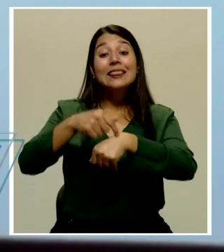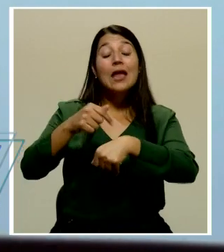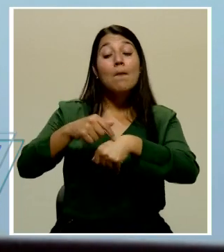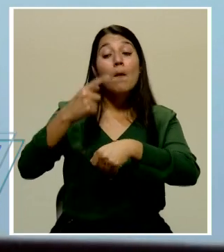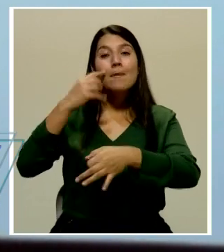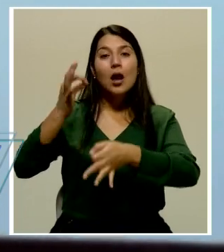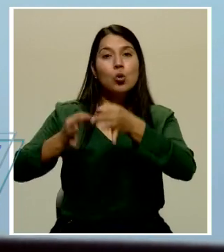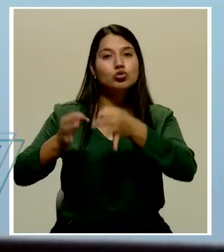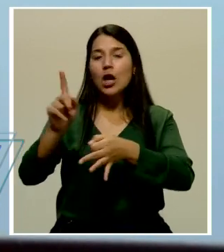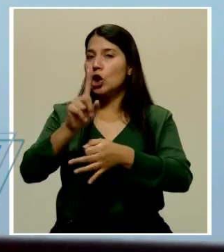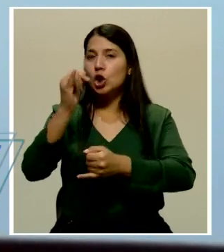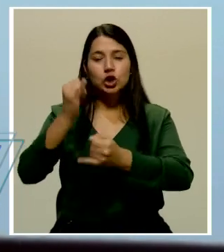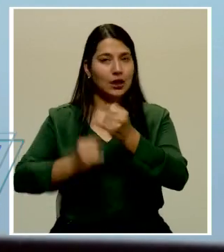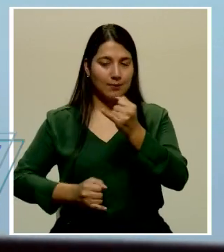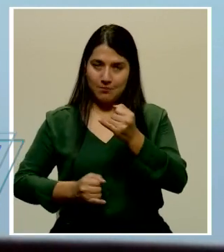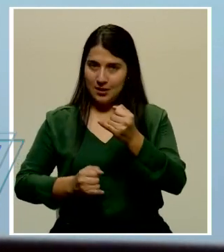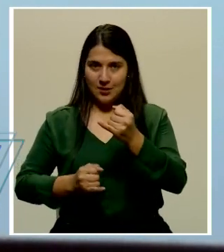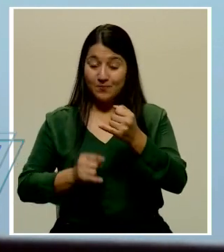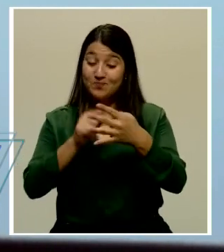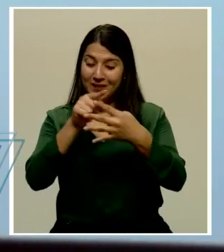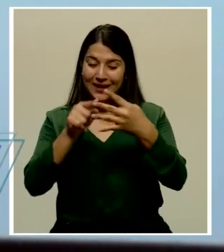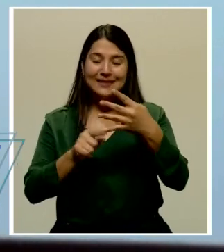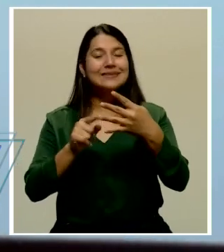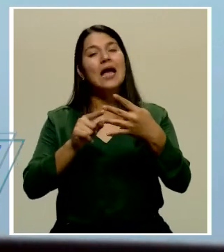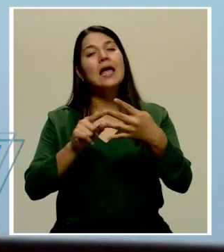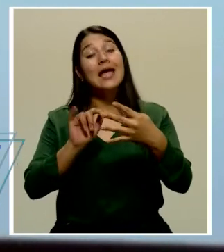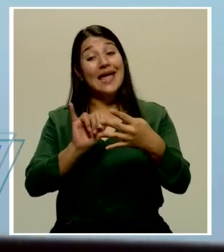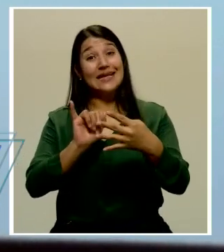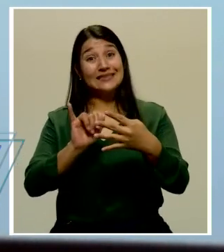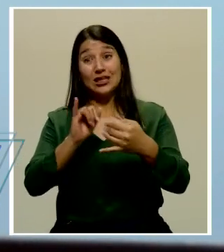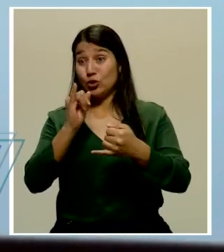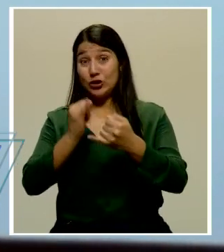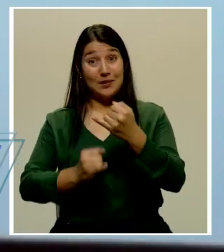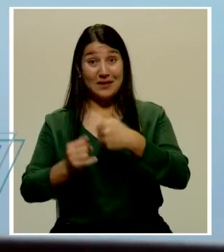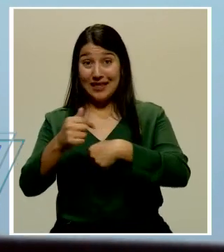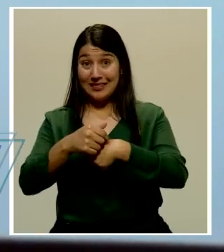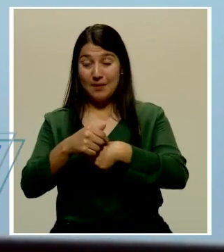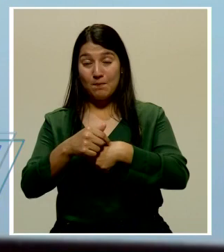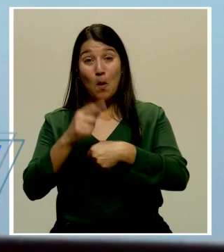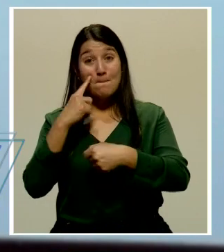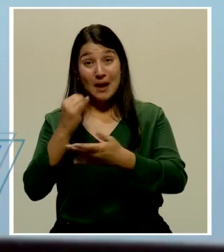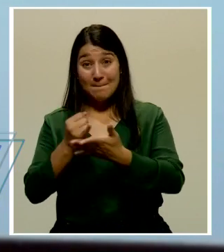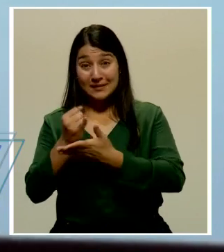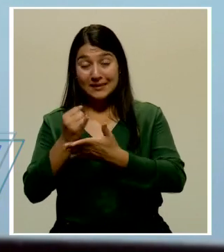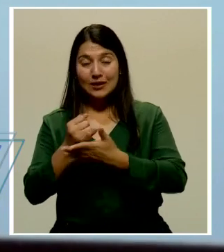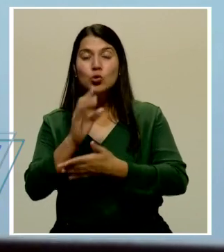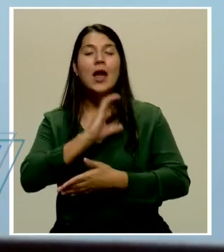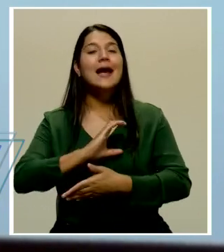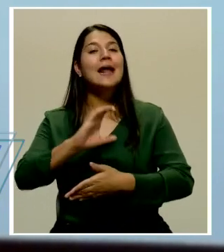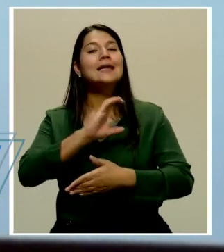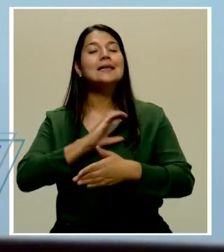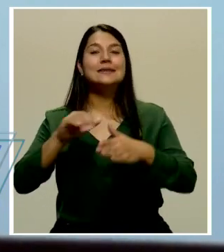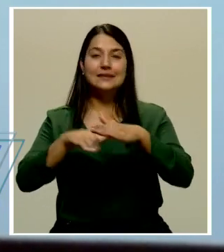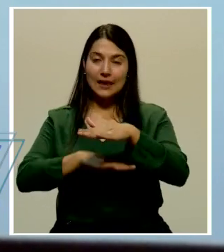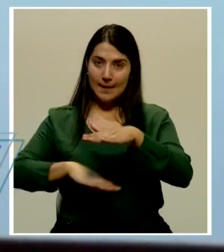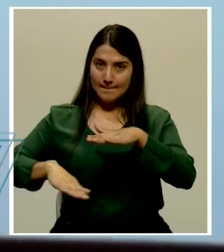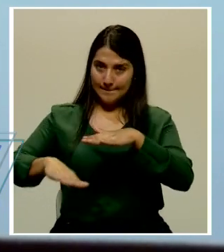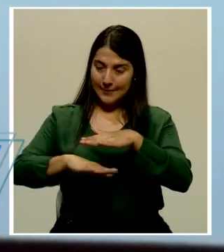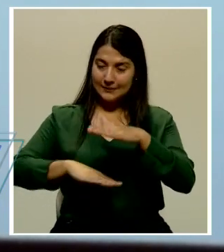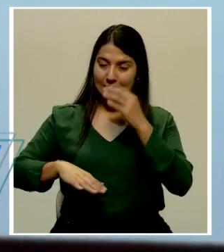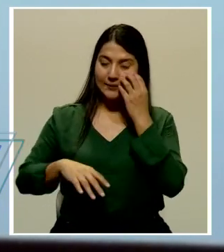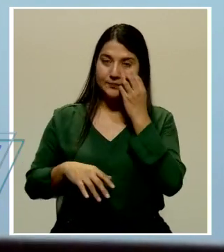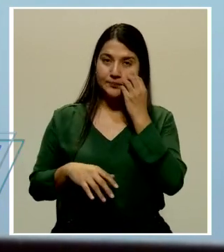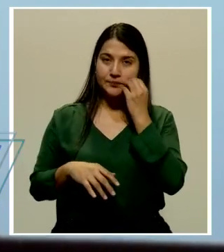grupos de delitos, como los conocemos a nivel interno, pero crímenes en el lenguaje conceptual del